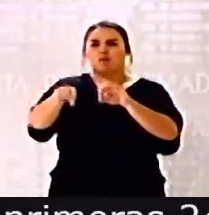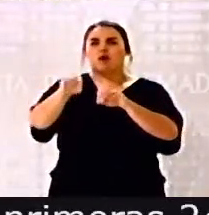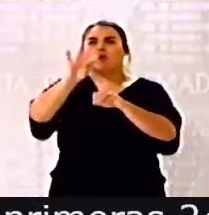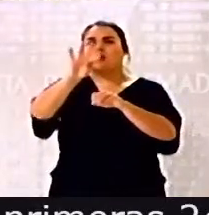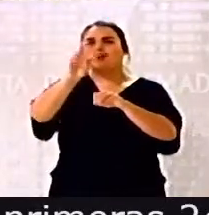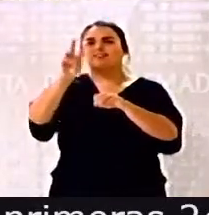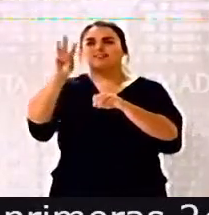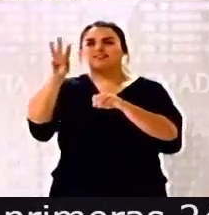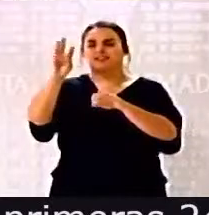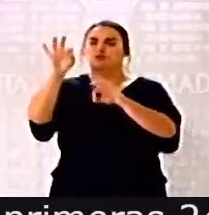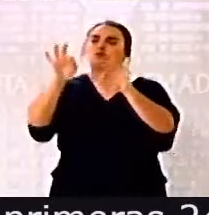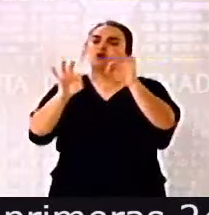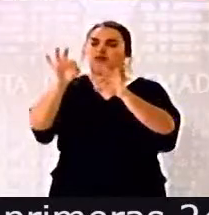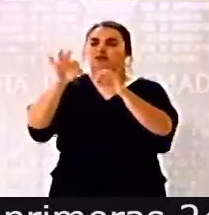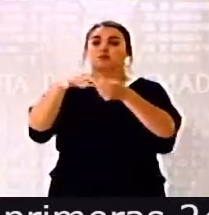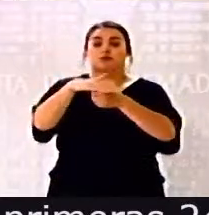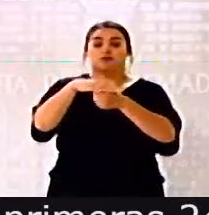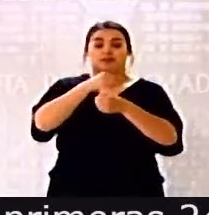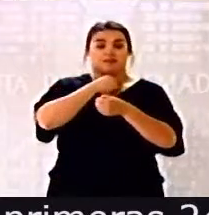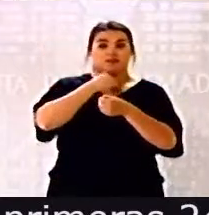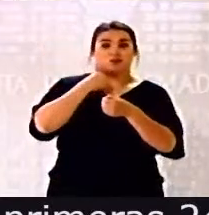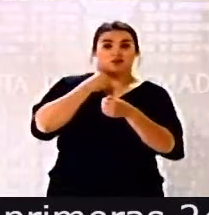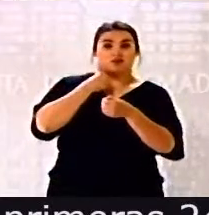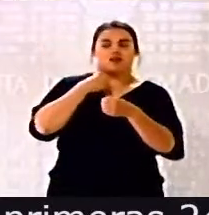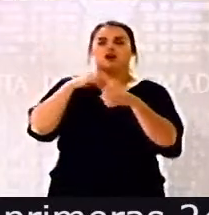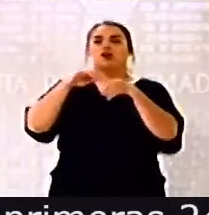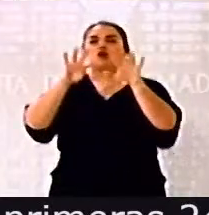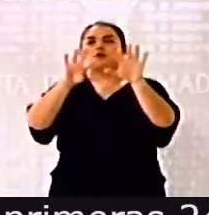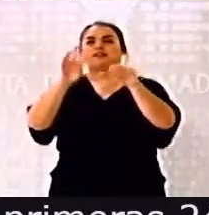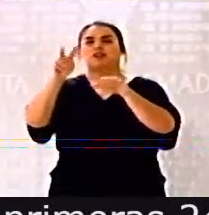91,43% en la provincia de Badajoz y del